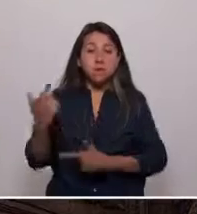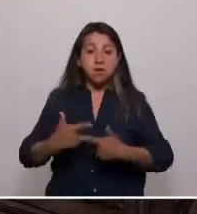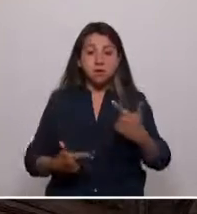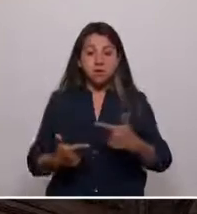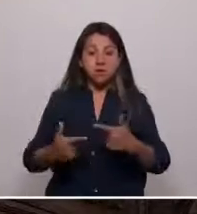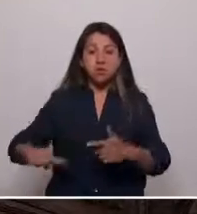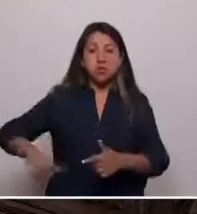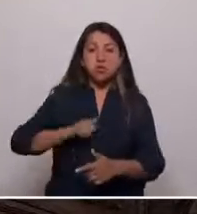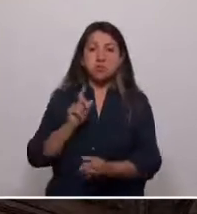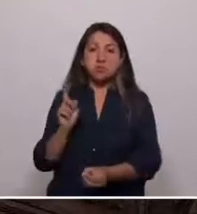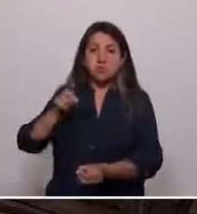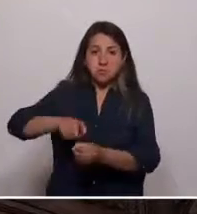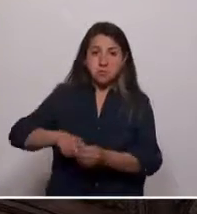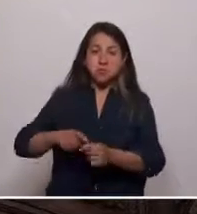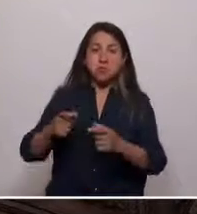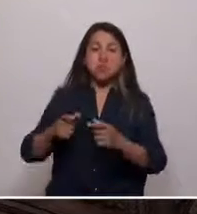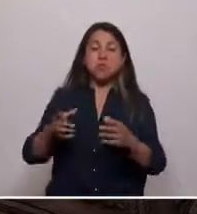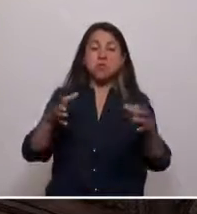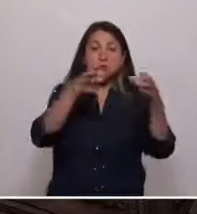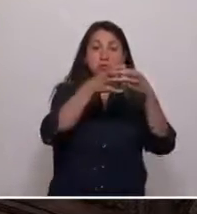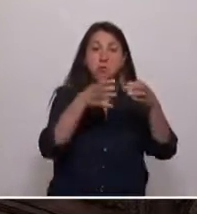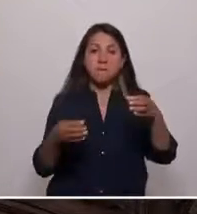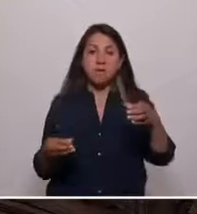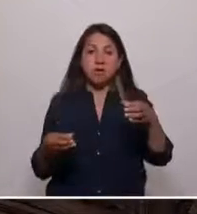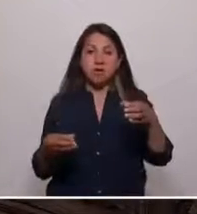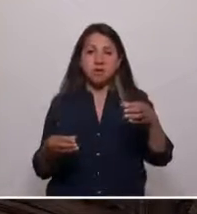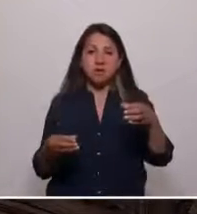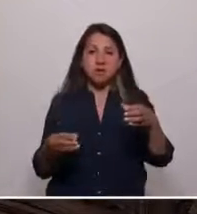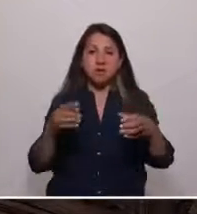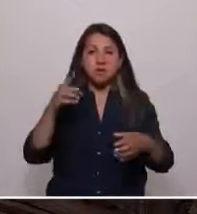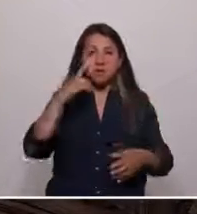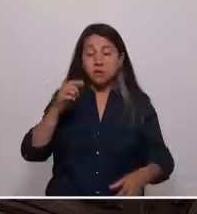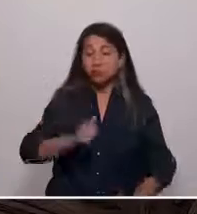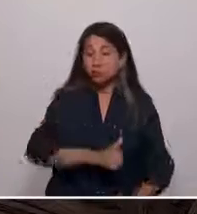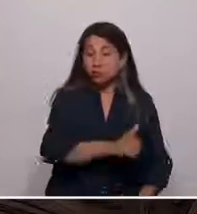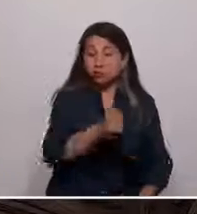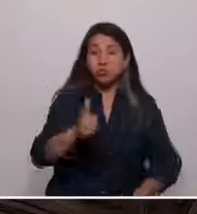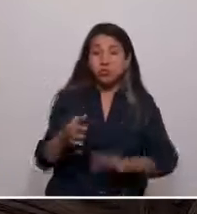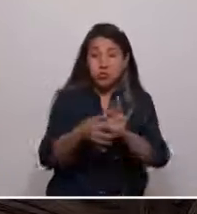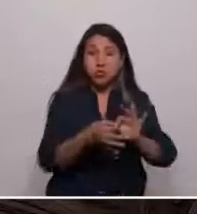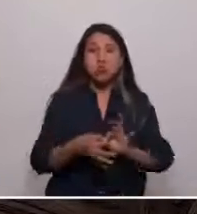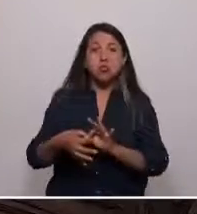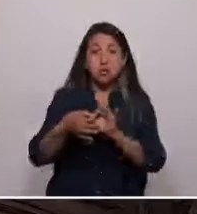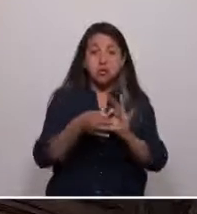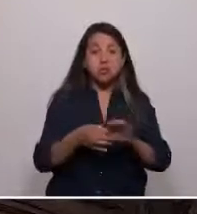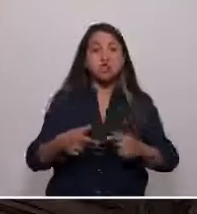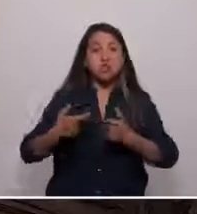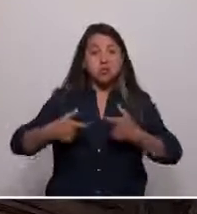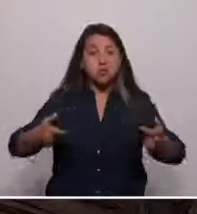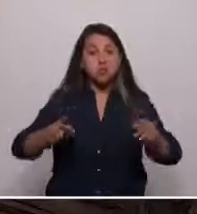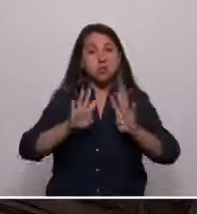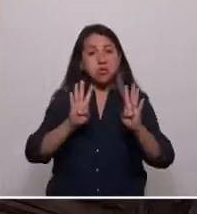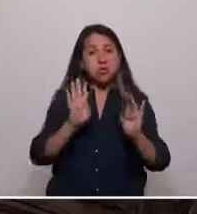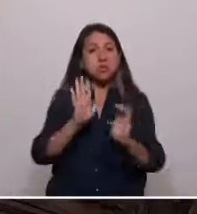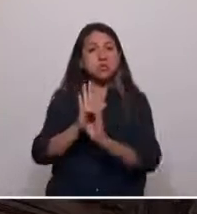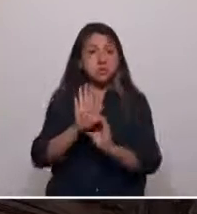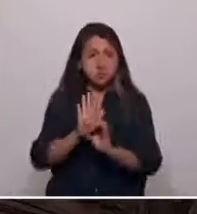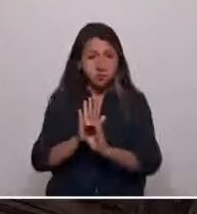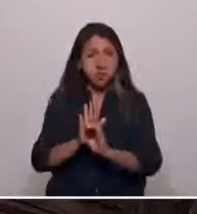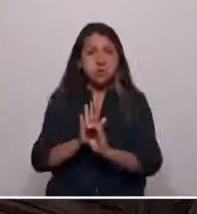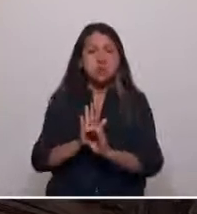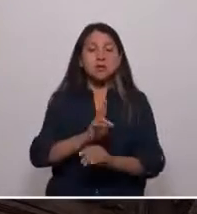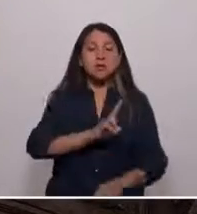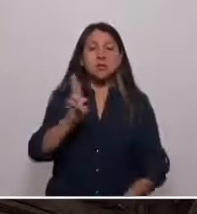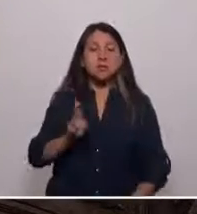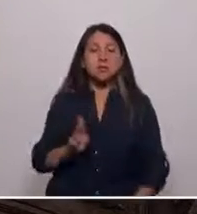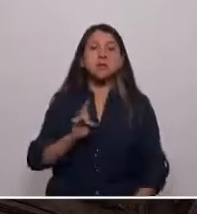adscribo, somos una minoría, pero todos, todos unidos, somos la Convención Constitucional de la